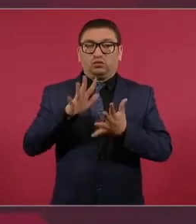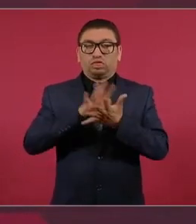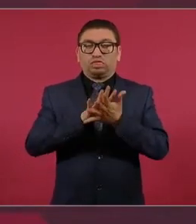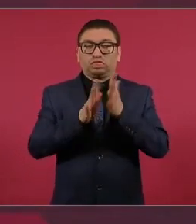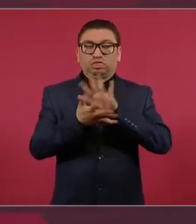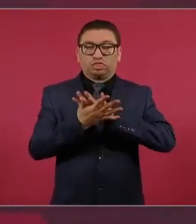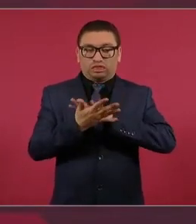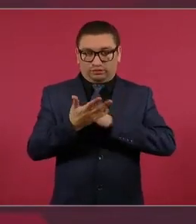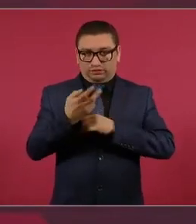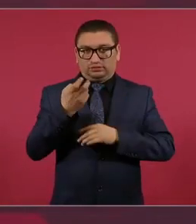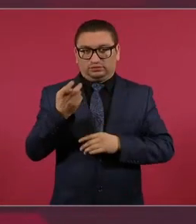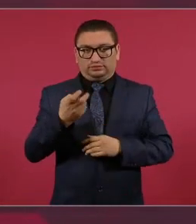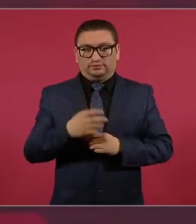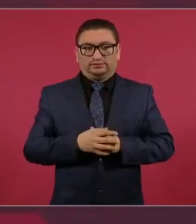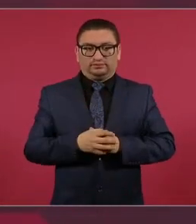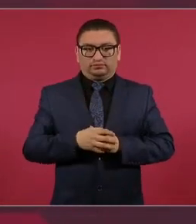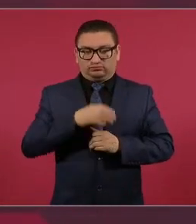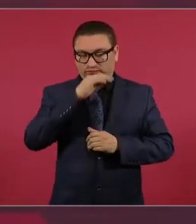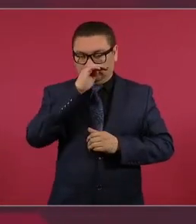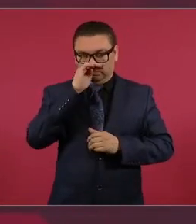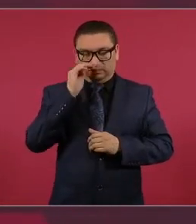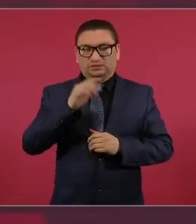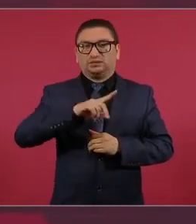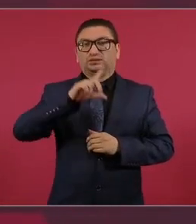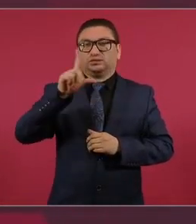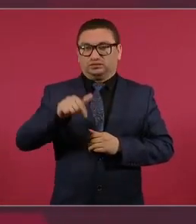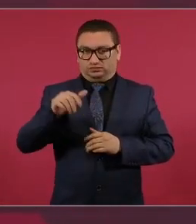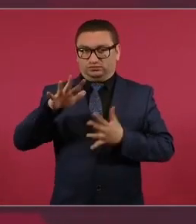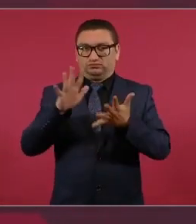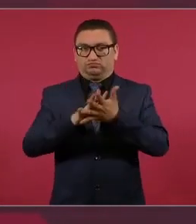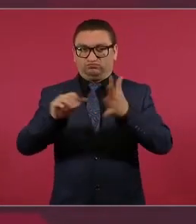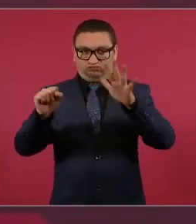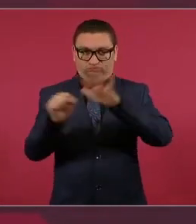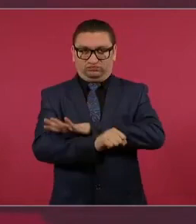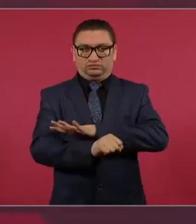dinero y lo llevaron a una